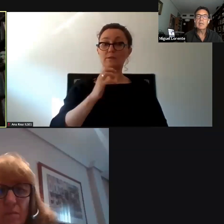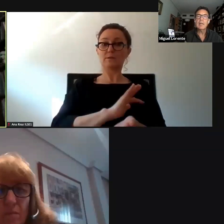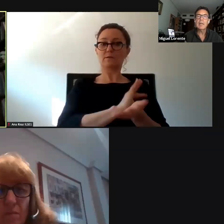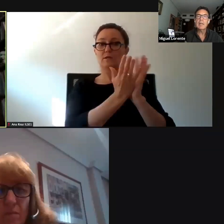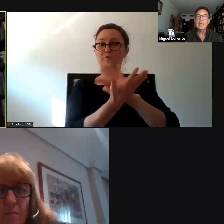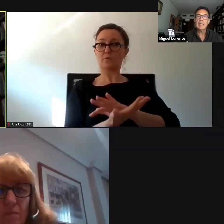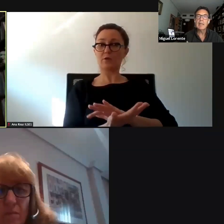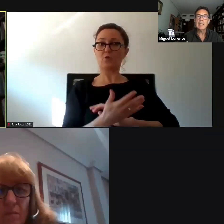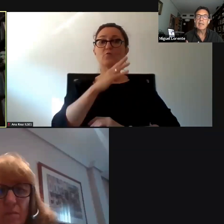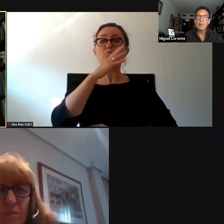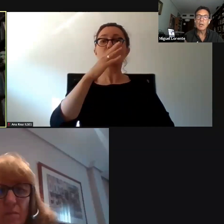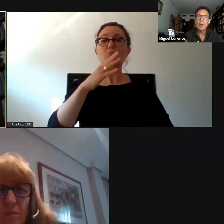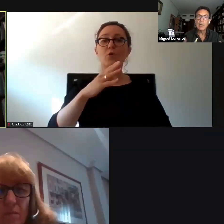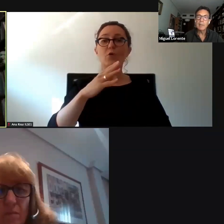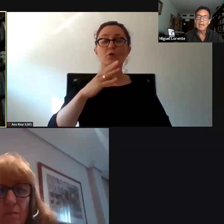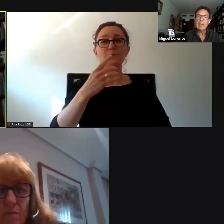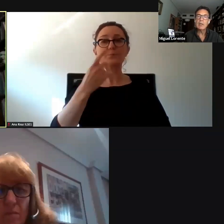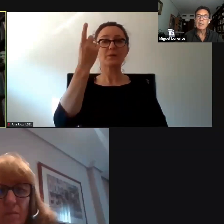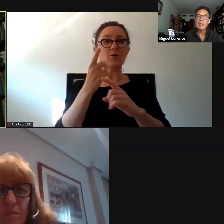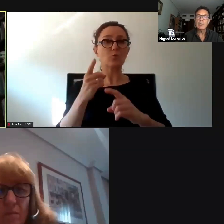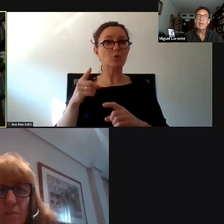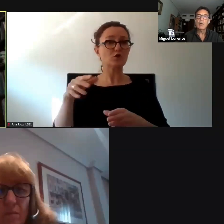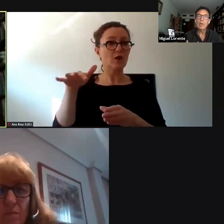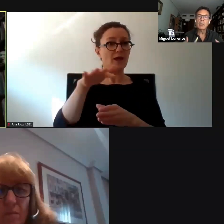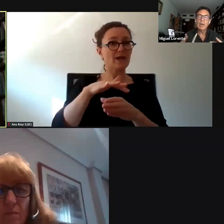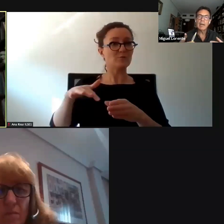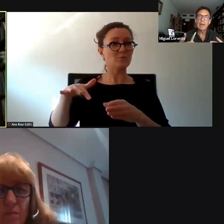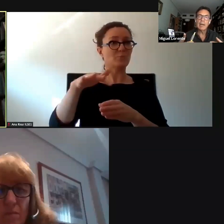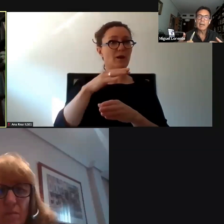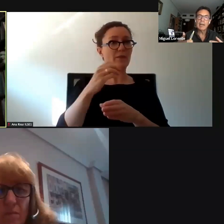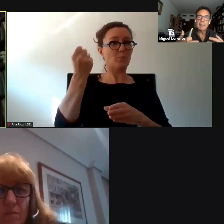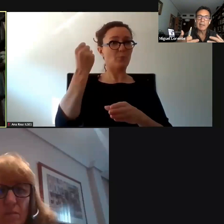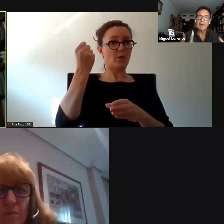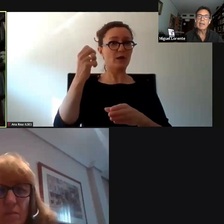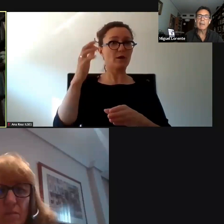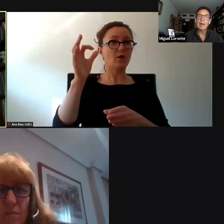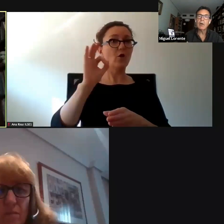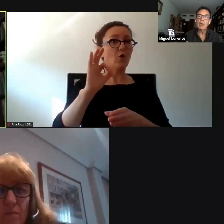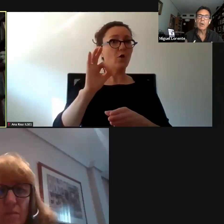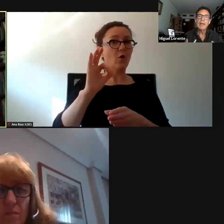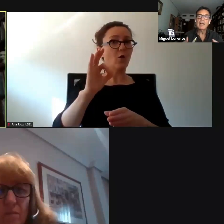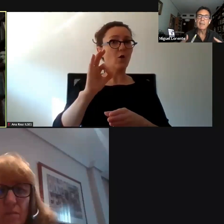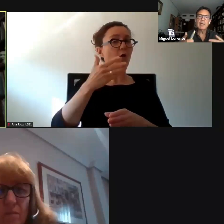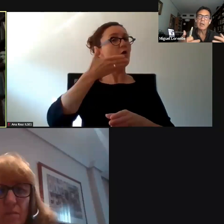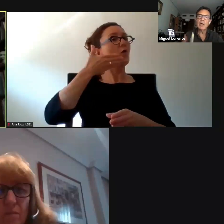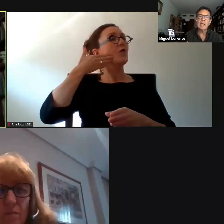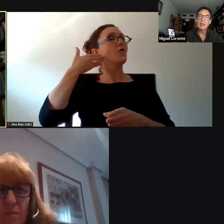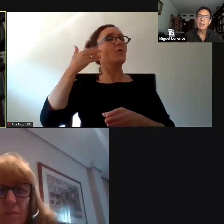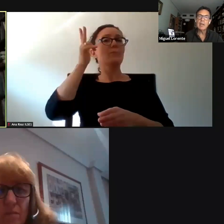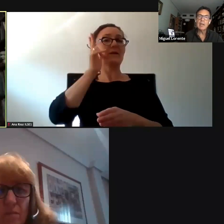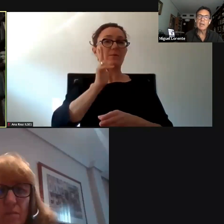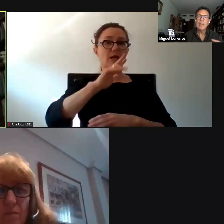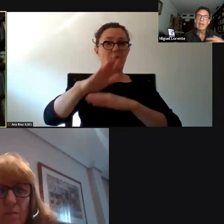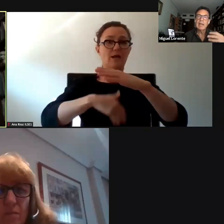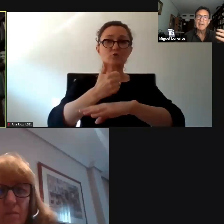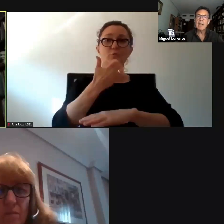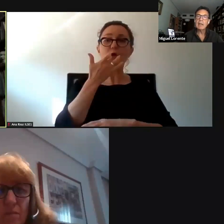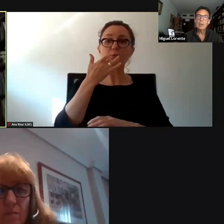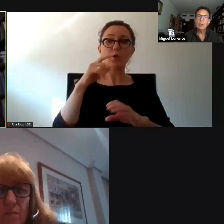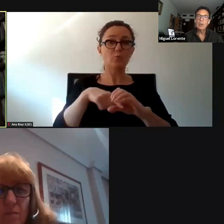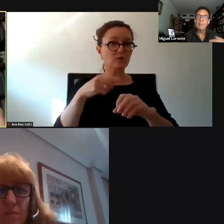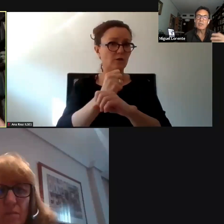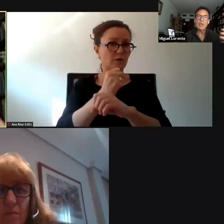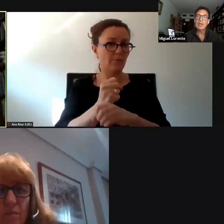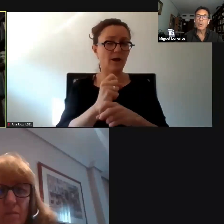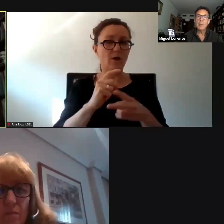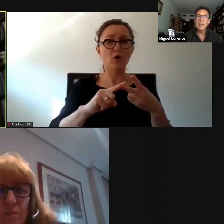perdiendo espacios de poder o de privilegios en cuanto al tema de trabajo, en temas de